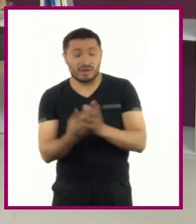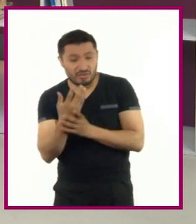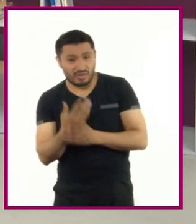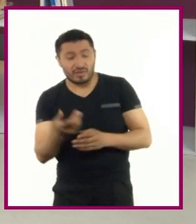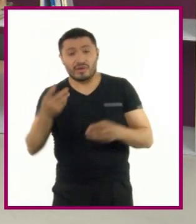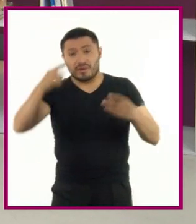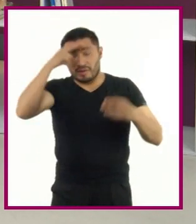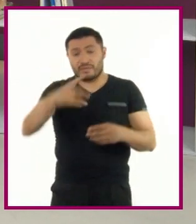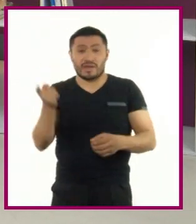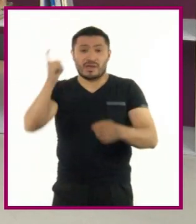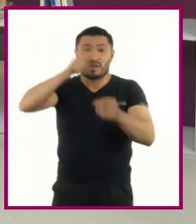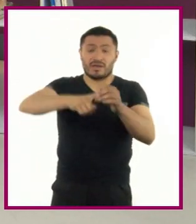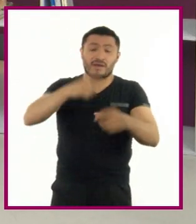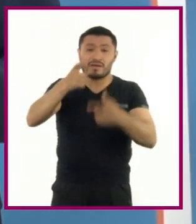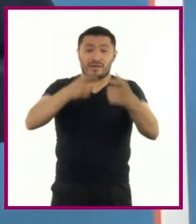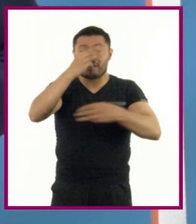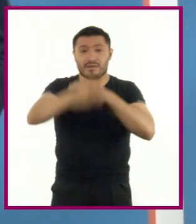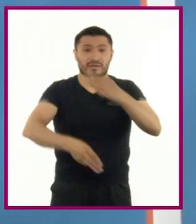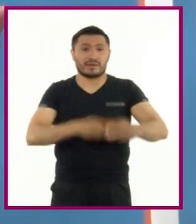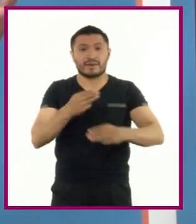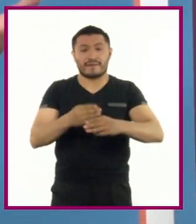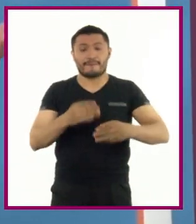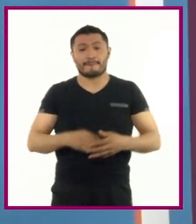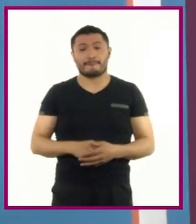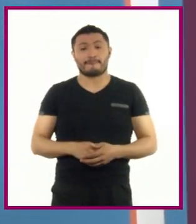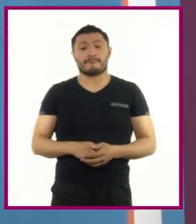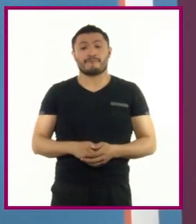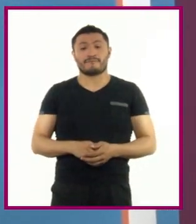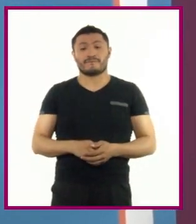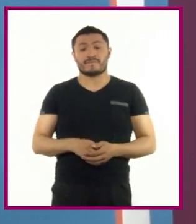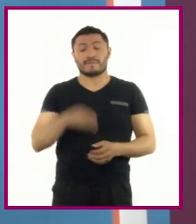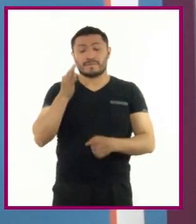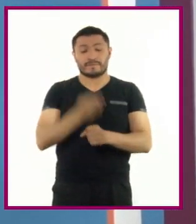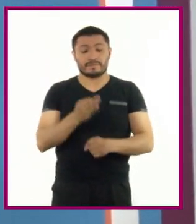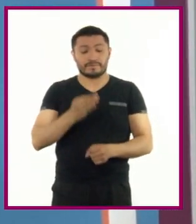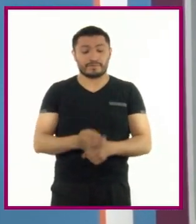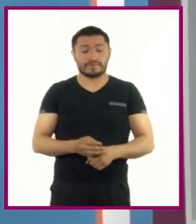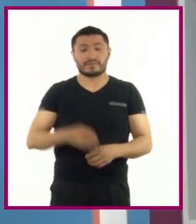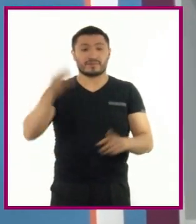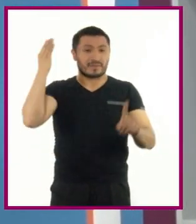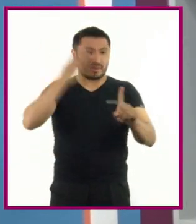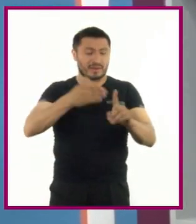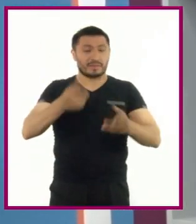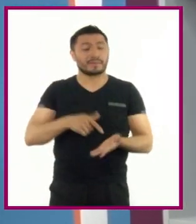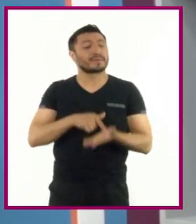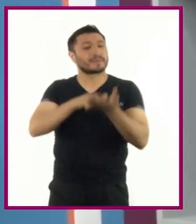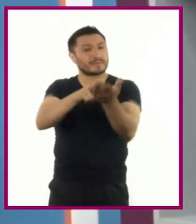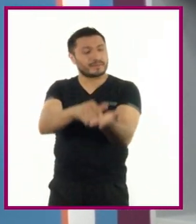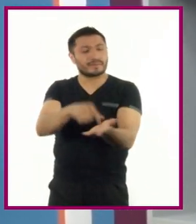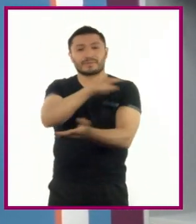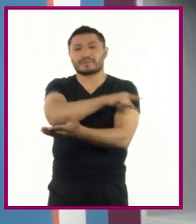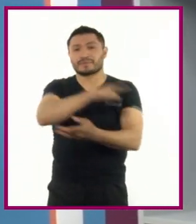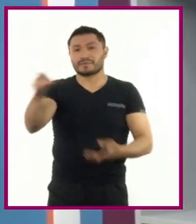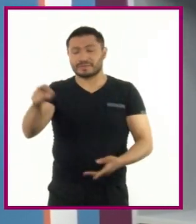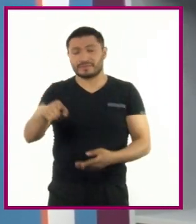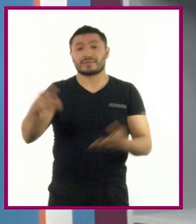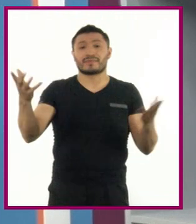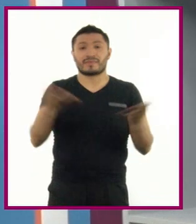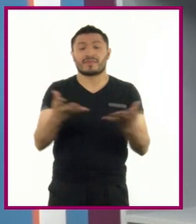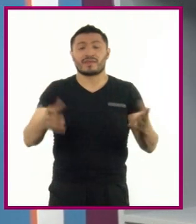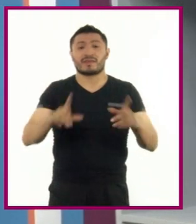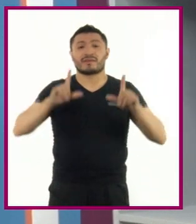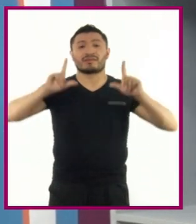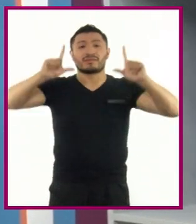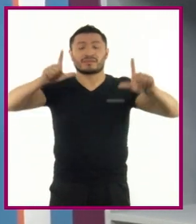el contexto de la economía global. Hemos llegado al momento del reto. En esta ocasión, les pido que elaboren un